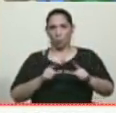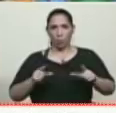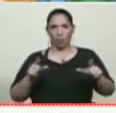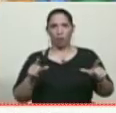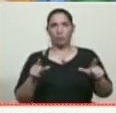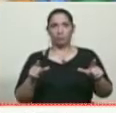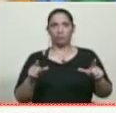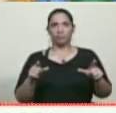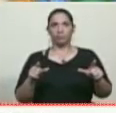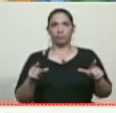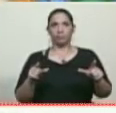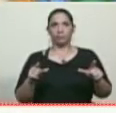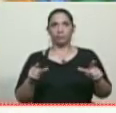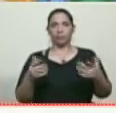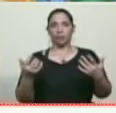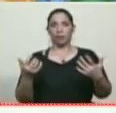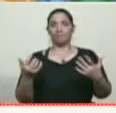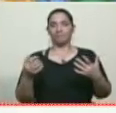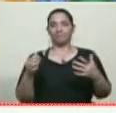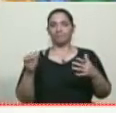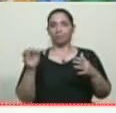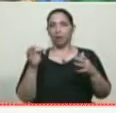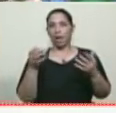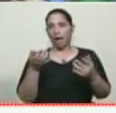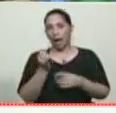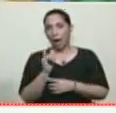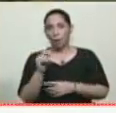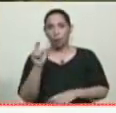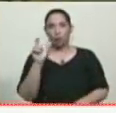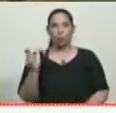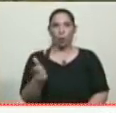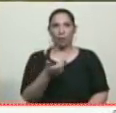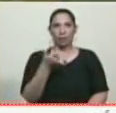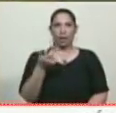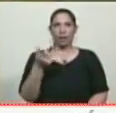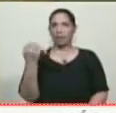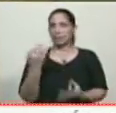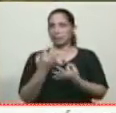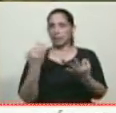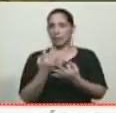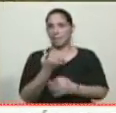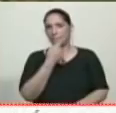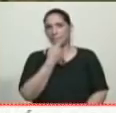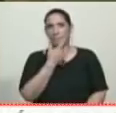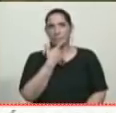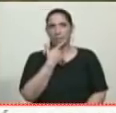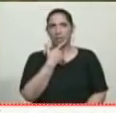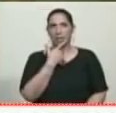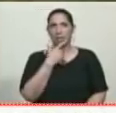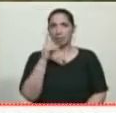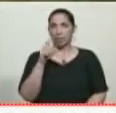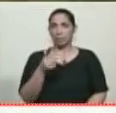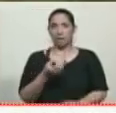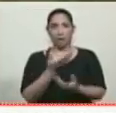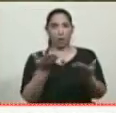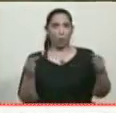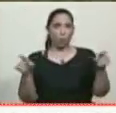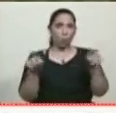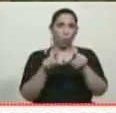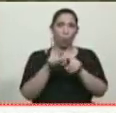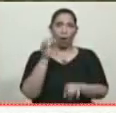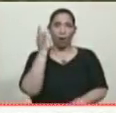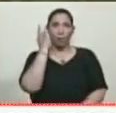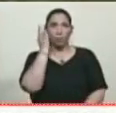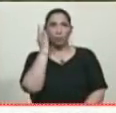el encanto de Guayana tiene muchos pretendientes. Guayana siempre ha sido bellísima. Y así como las damas aquí presentes tienen cantidad